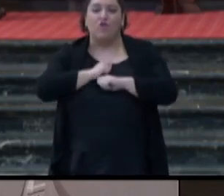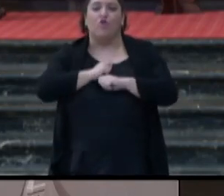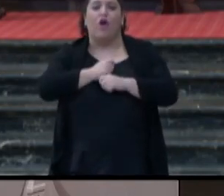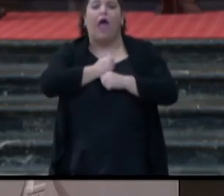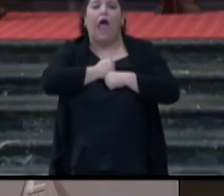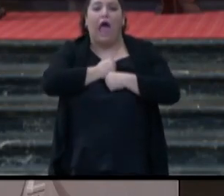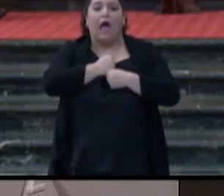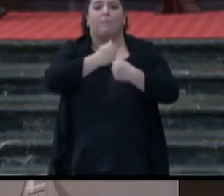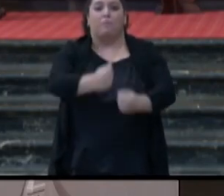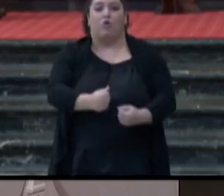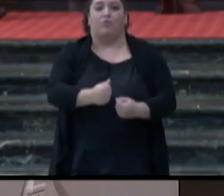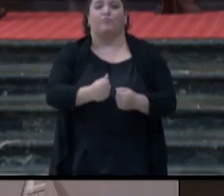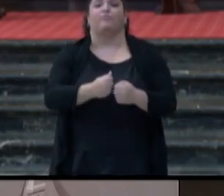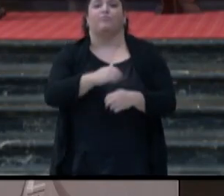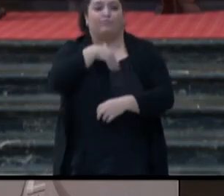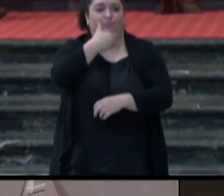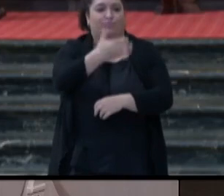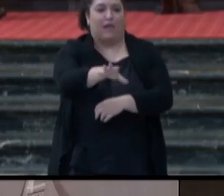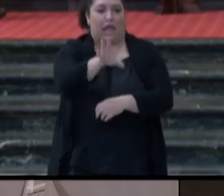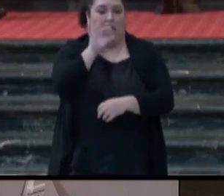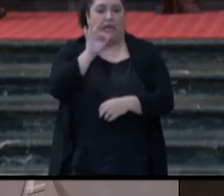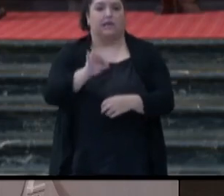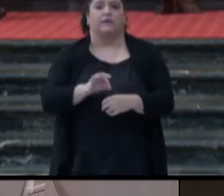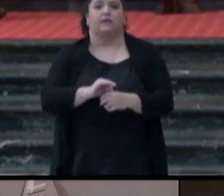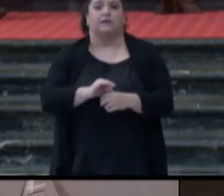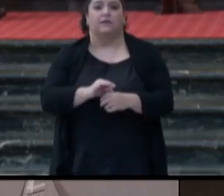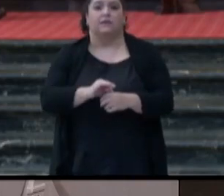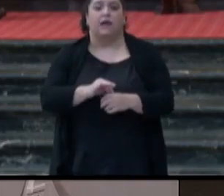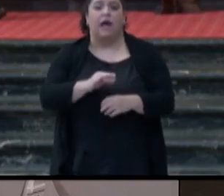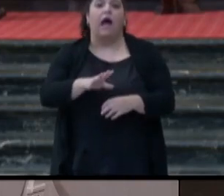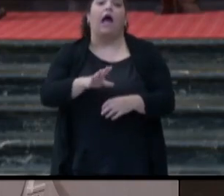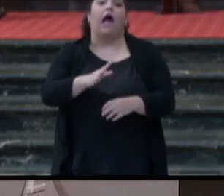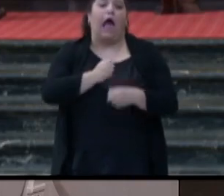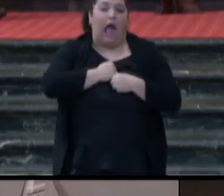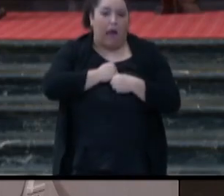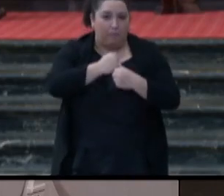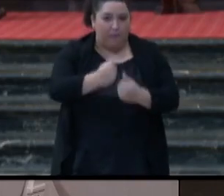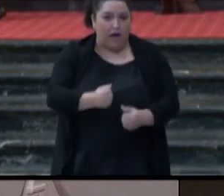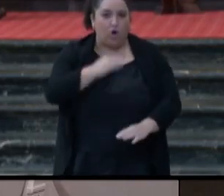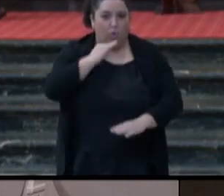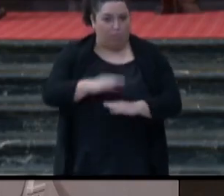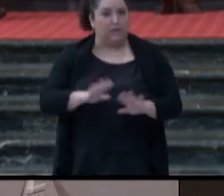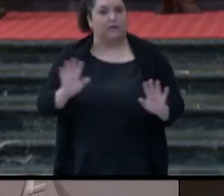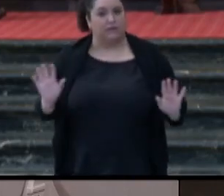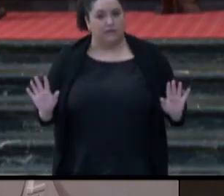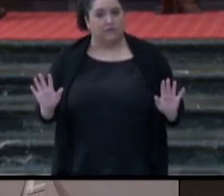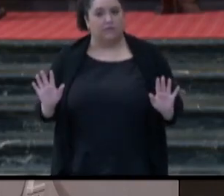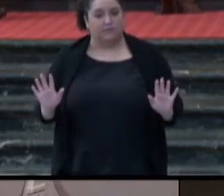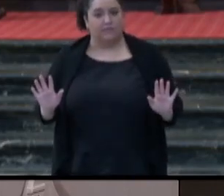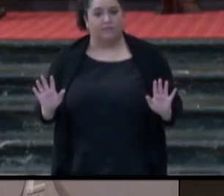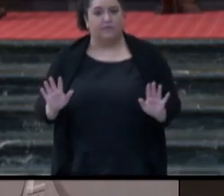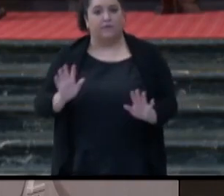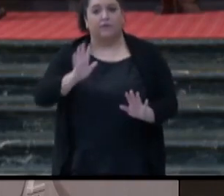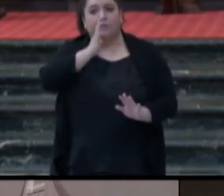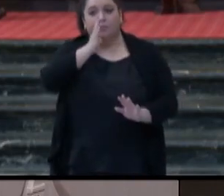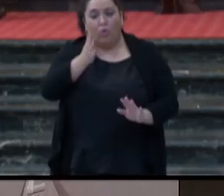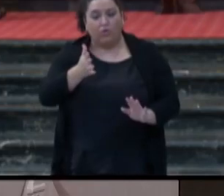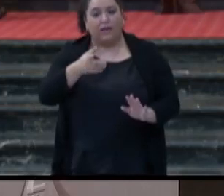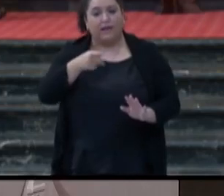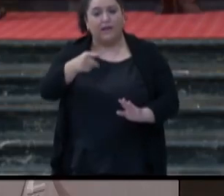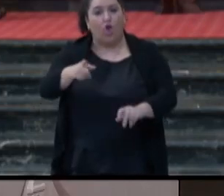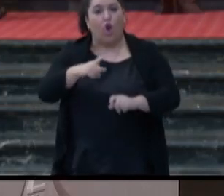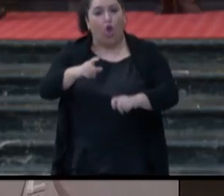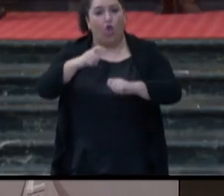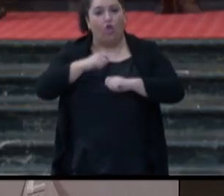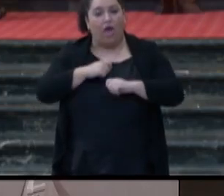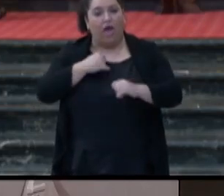tus preceptos amarlos y cumplirlos porque eso es lo que nos va a llevar a